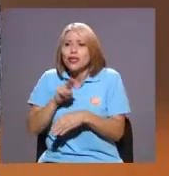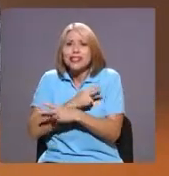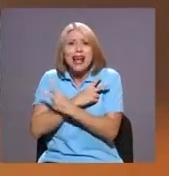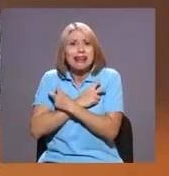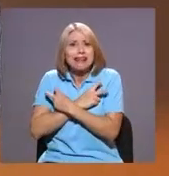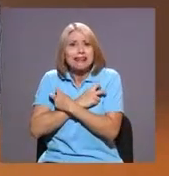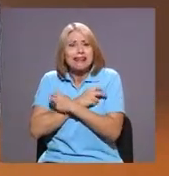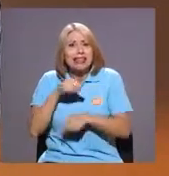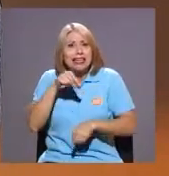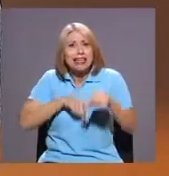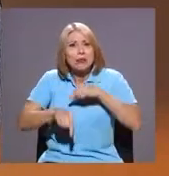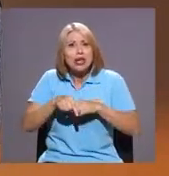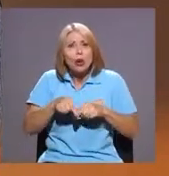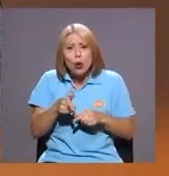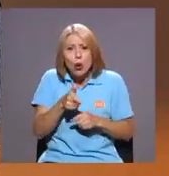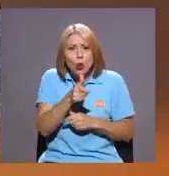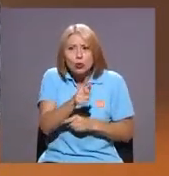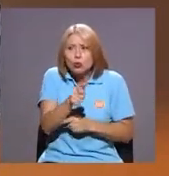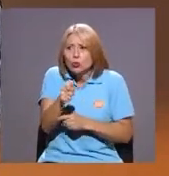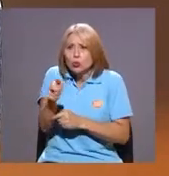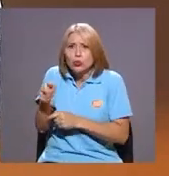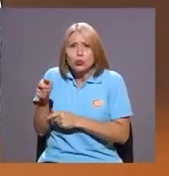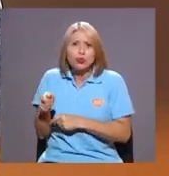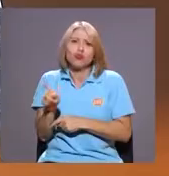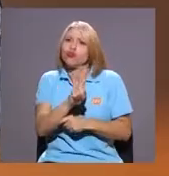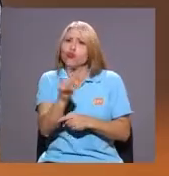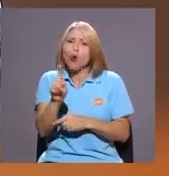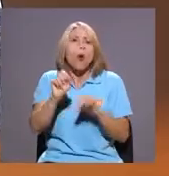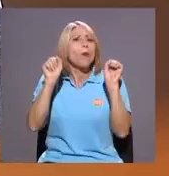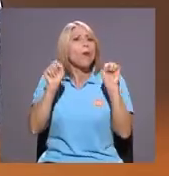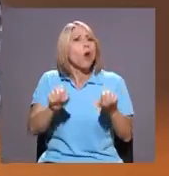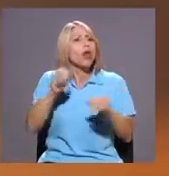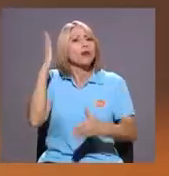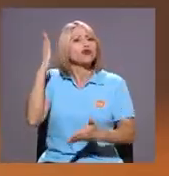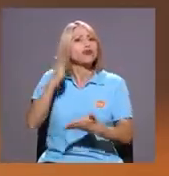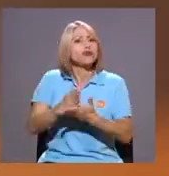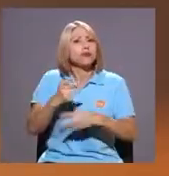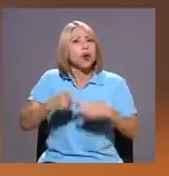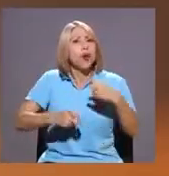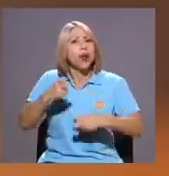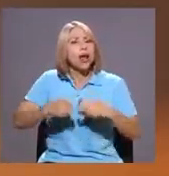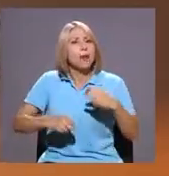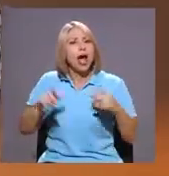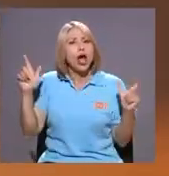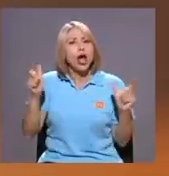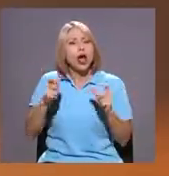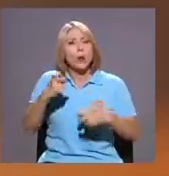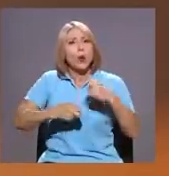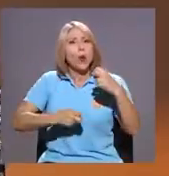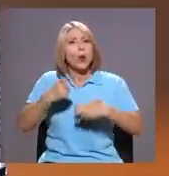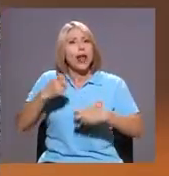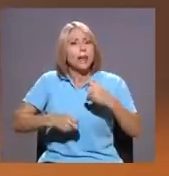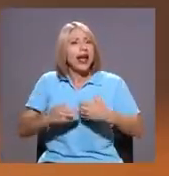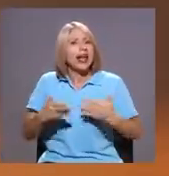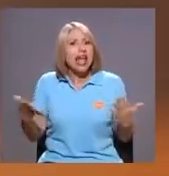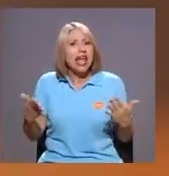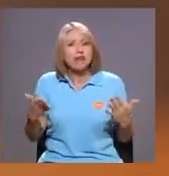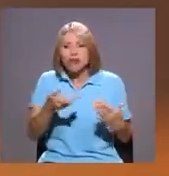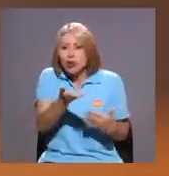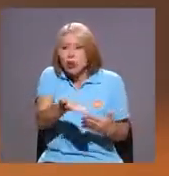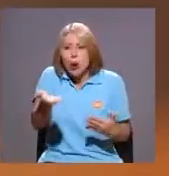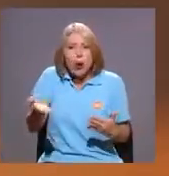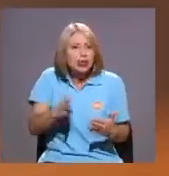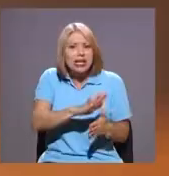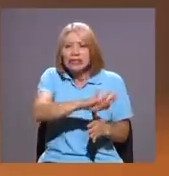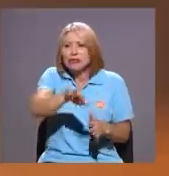cuando podemos prácticamente quitar el problema o minimizarlo haciendo, quitando los criaderos,